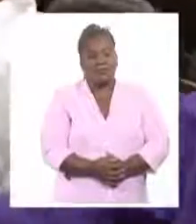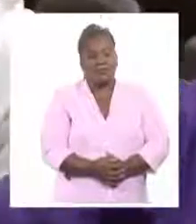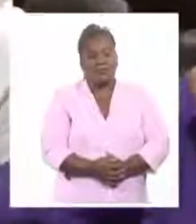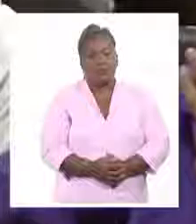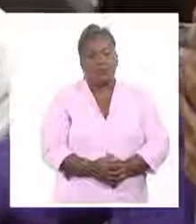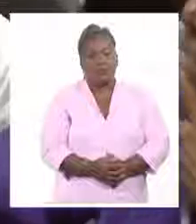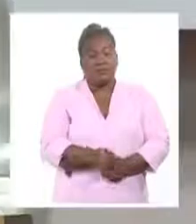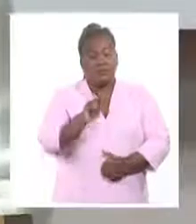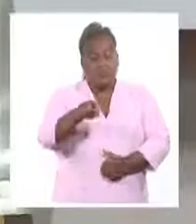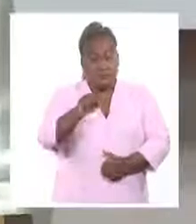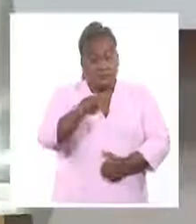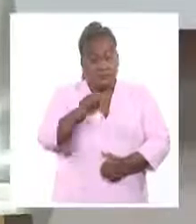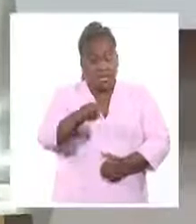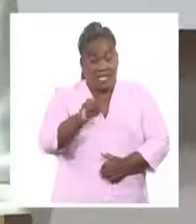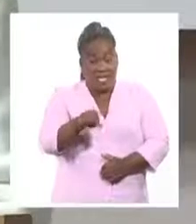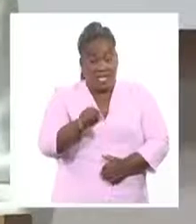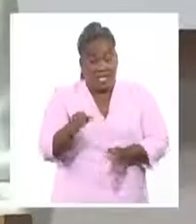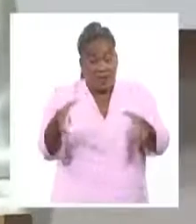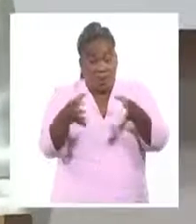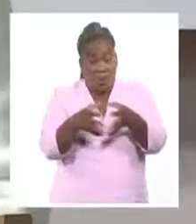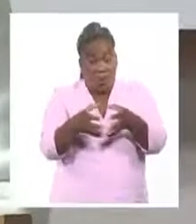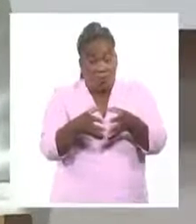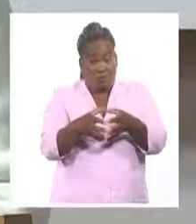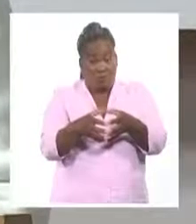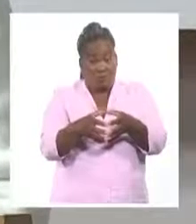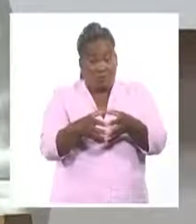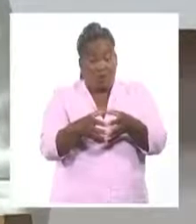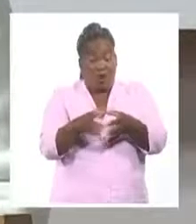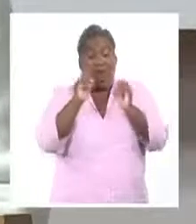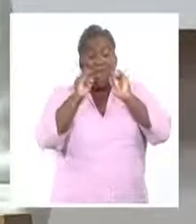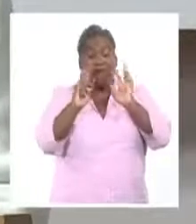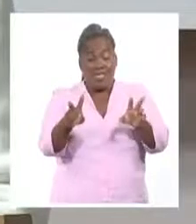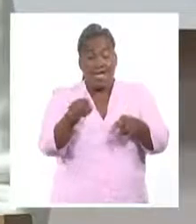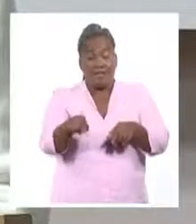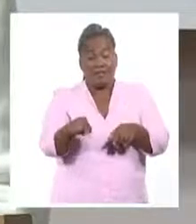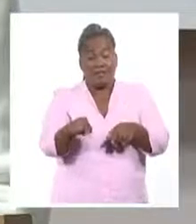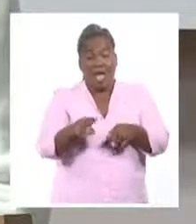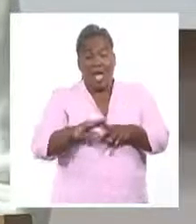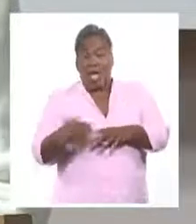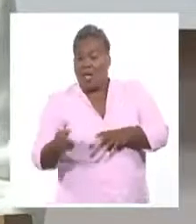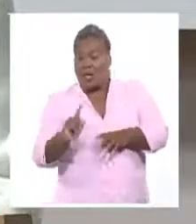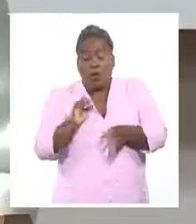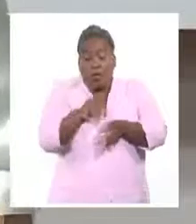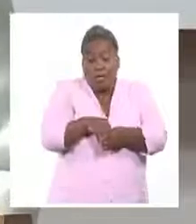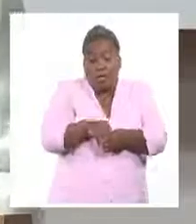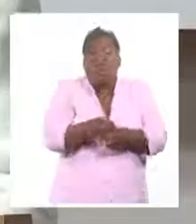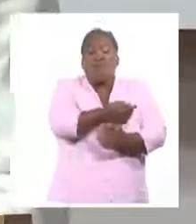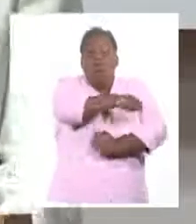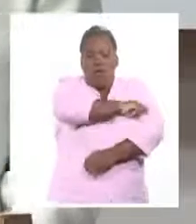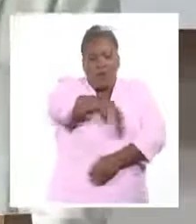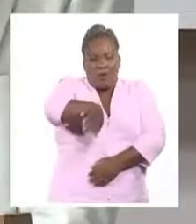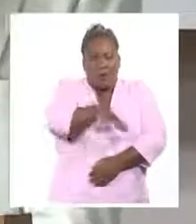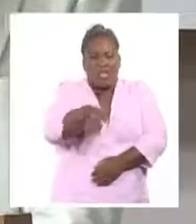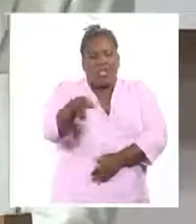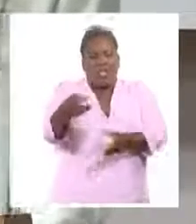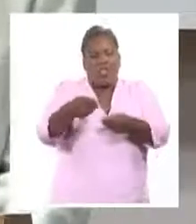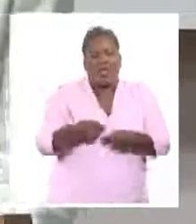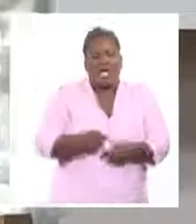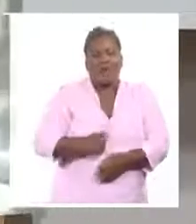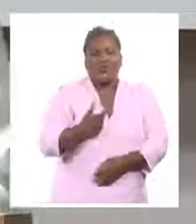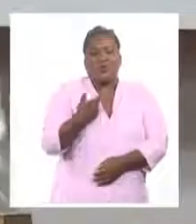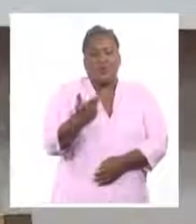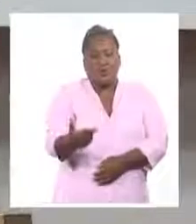Esa militancia con la vida, no al lado, sino dentro del pueblo, ha puesto a la cultura cubana bajo el